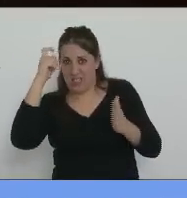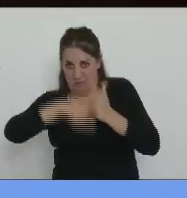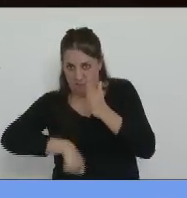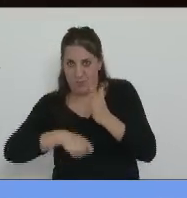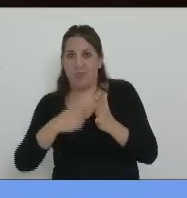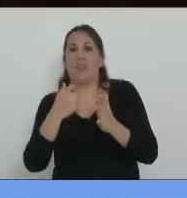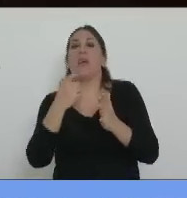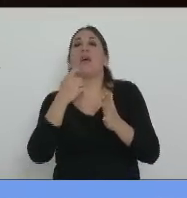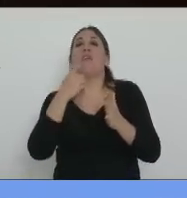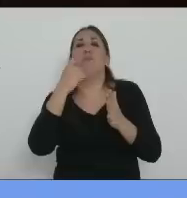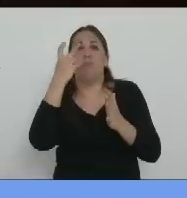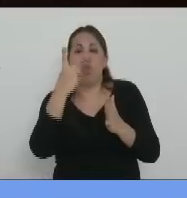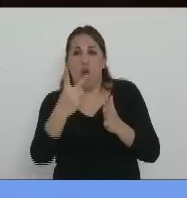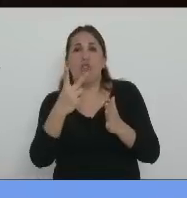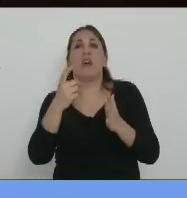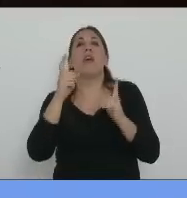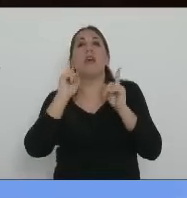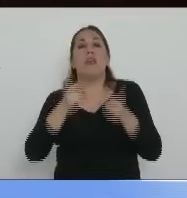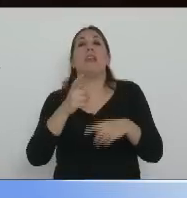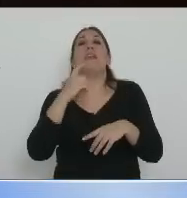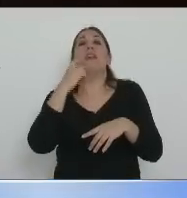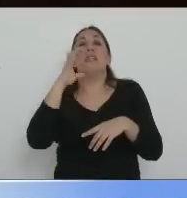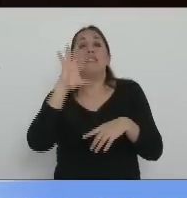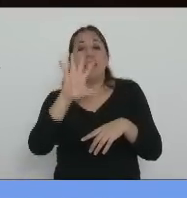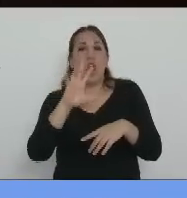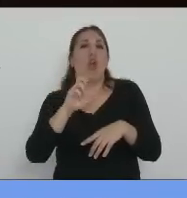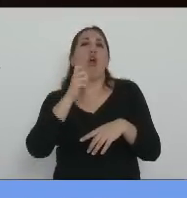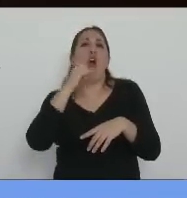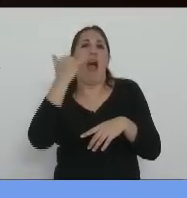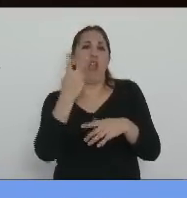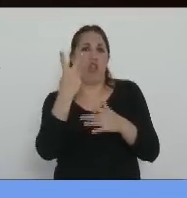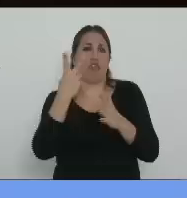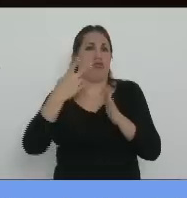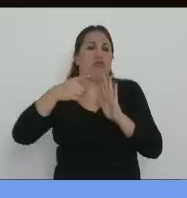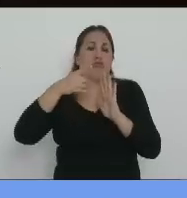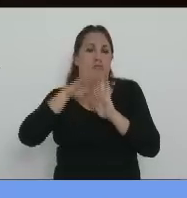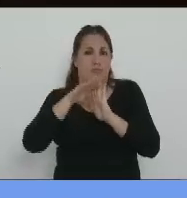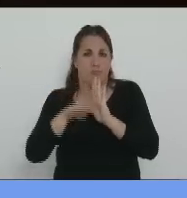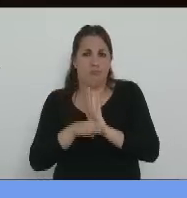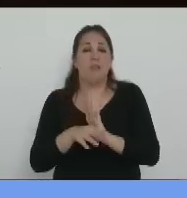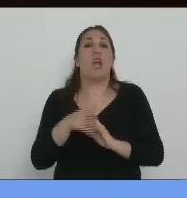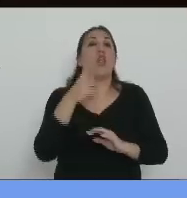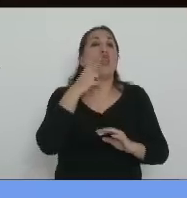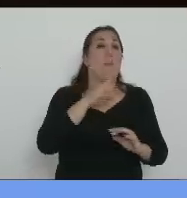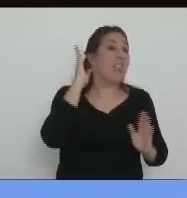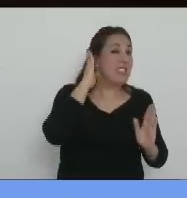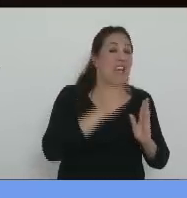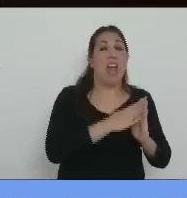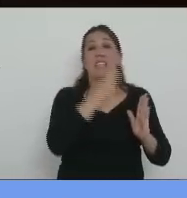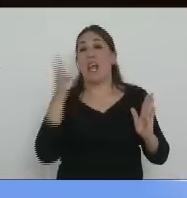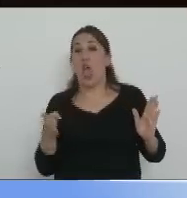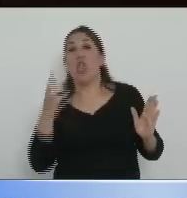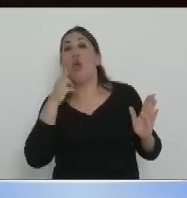bilaterales y 5 convenios de doble imposición del 2016 al 2019 que se habló